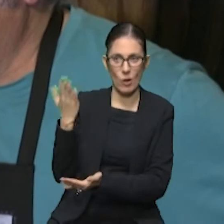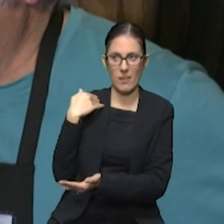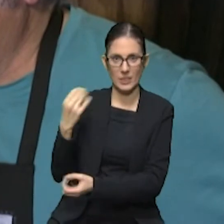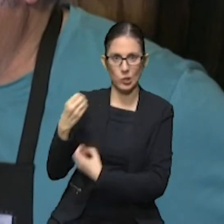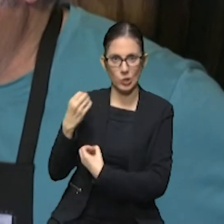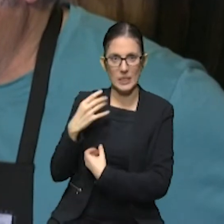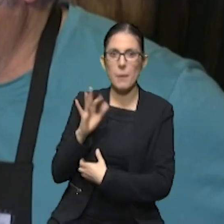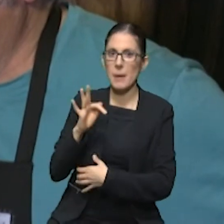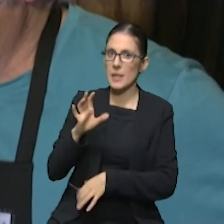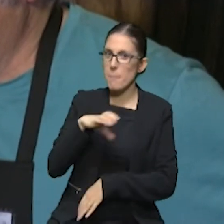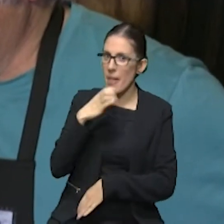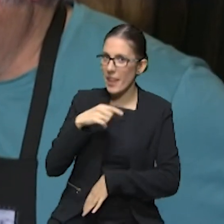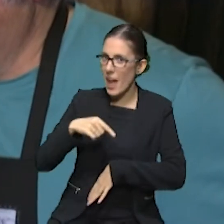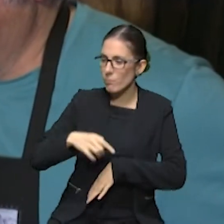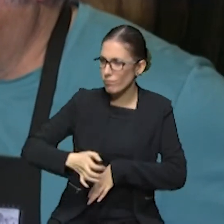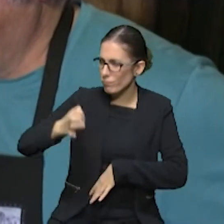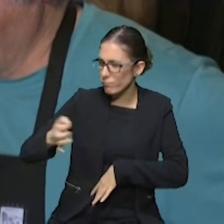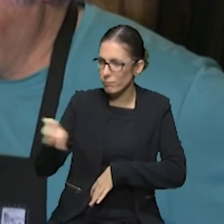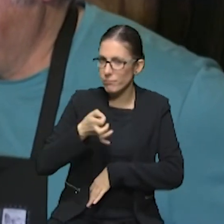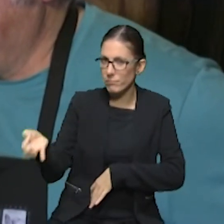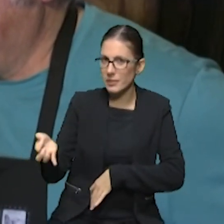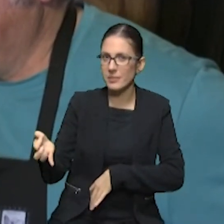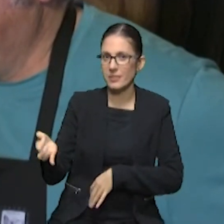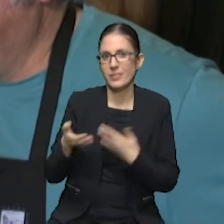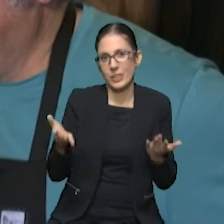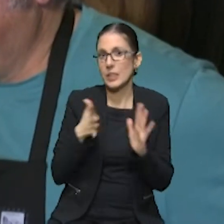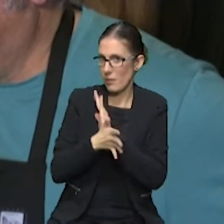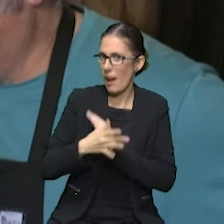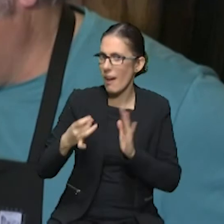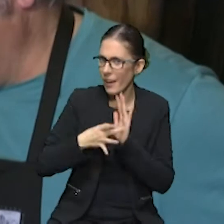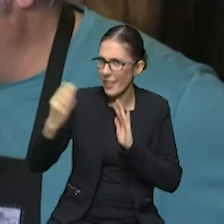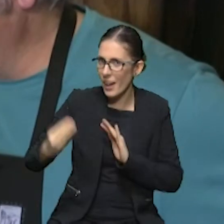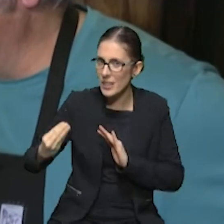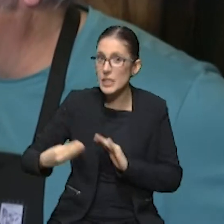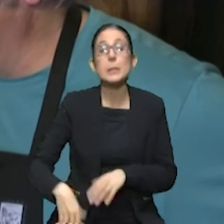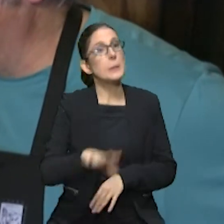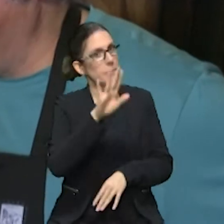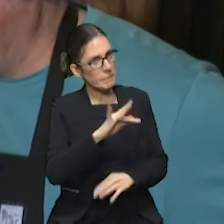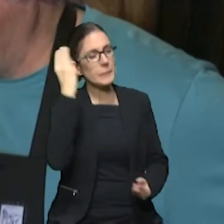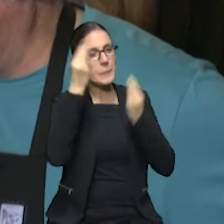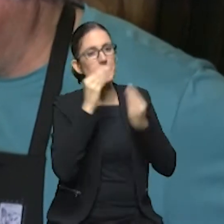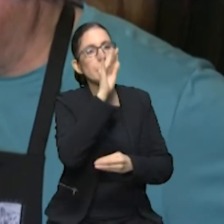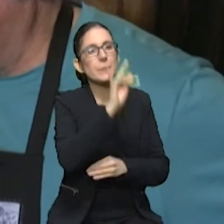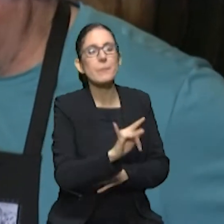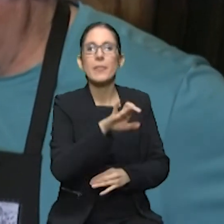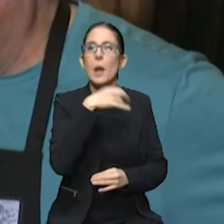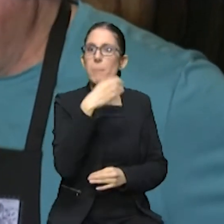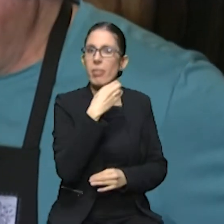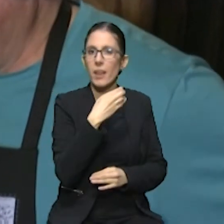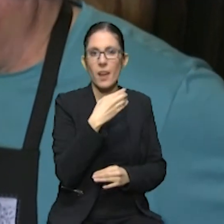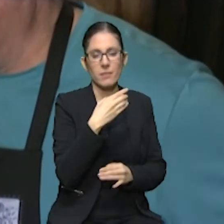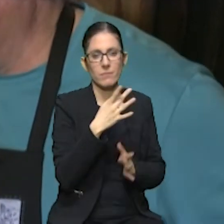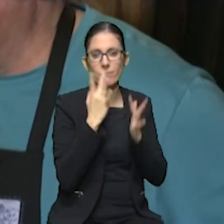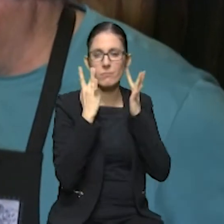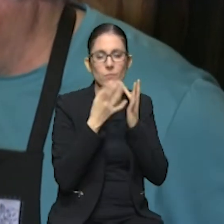puntual en su momento, igual que la sidra. Por lo tanto, vamos a tener de gran calidad este año. Suponemos que sí. La manzana era muy sana y